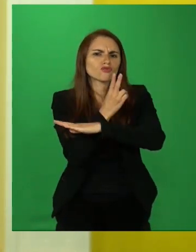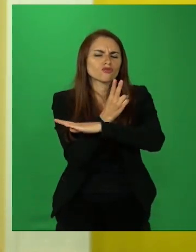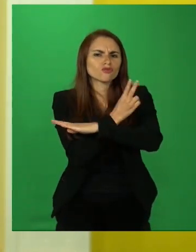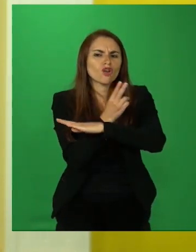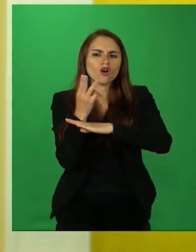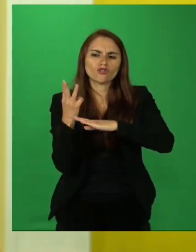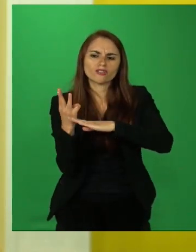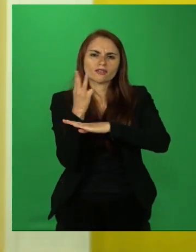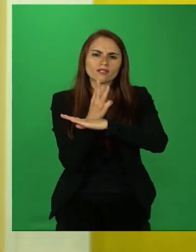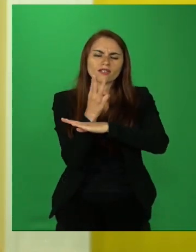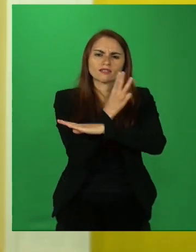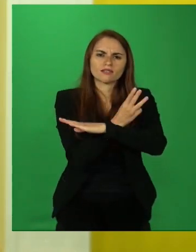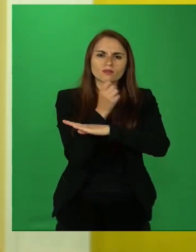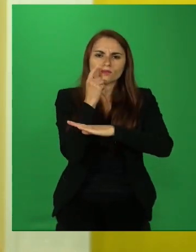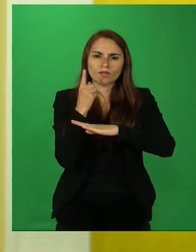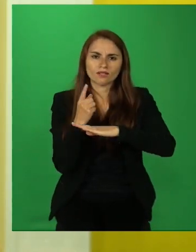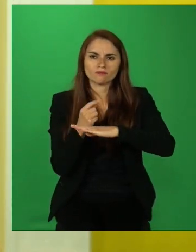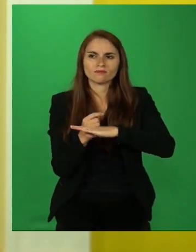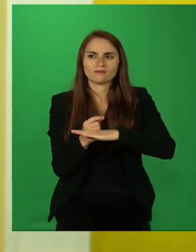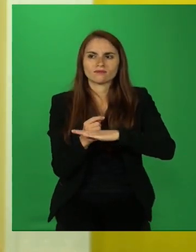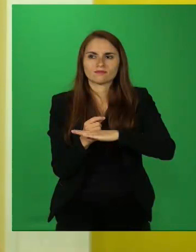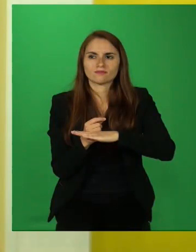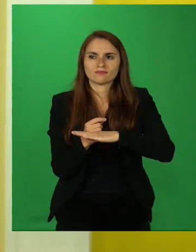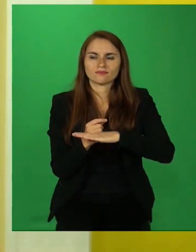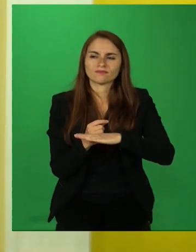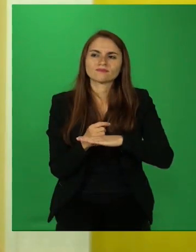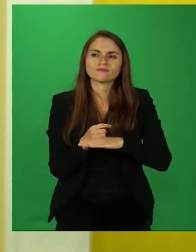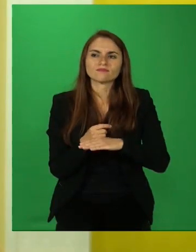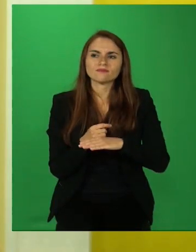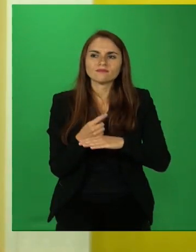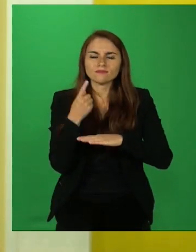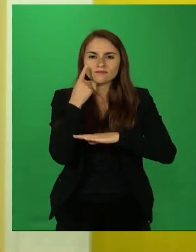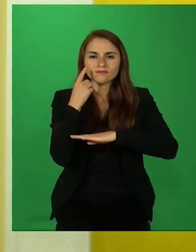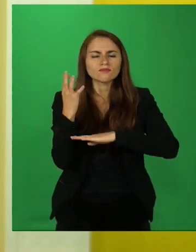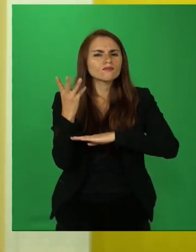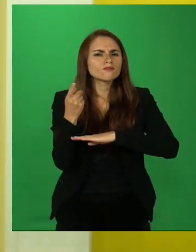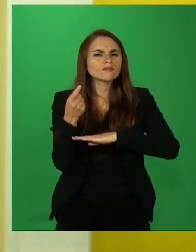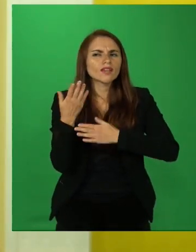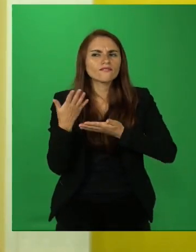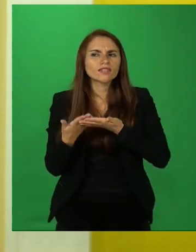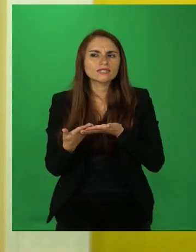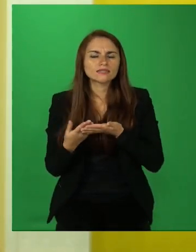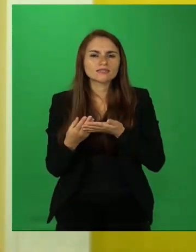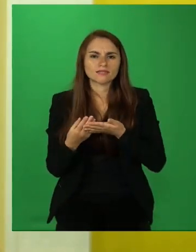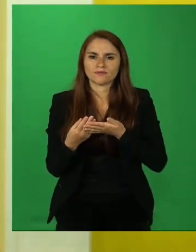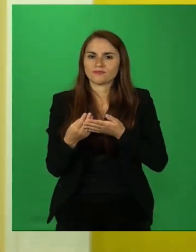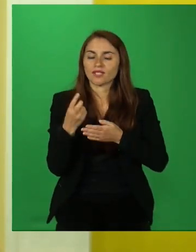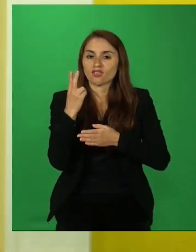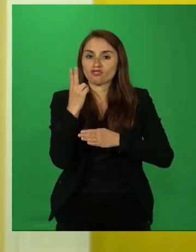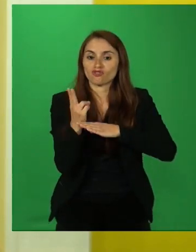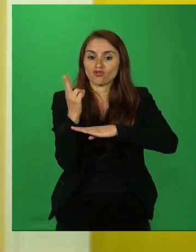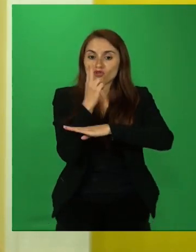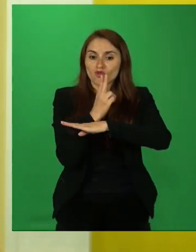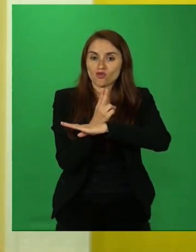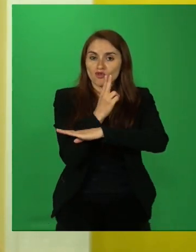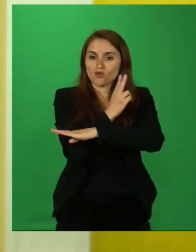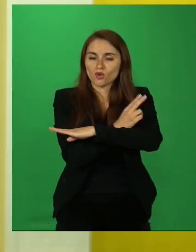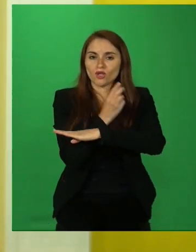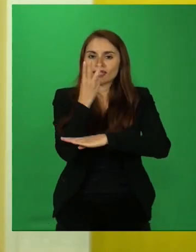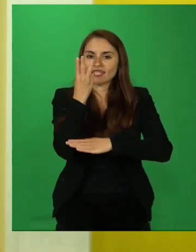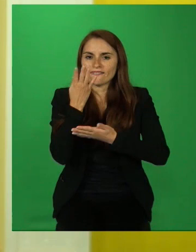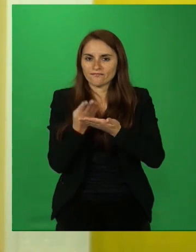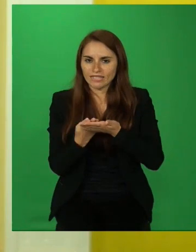en dos en este caso entonces cuántas veces vamos a sumar el dos negativos bien tres veces veamos entonces